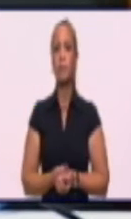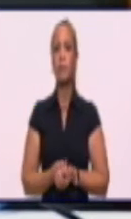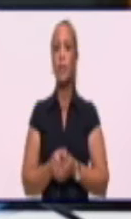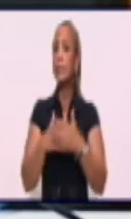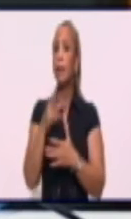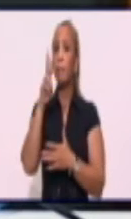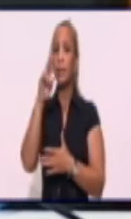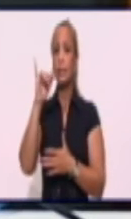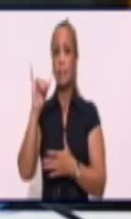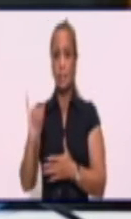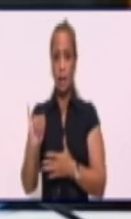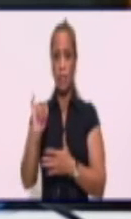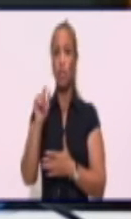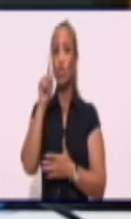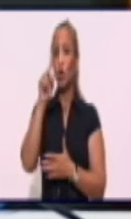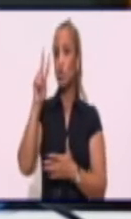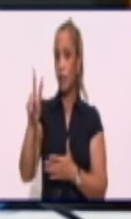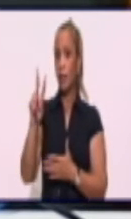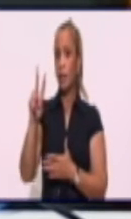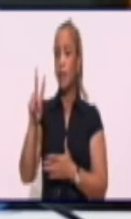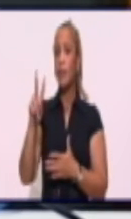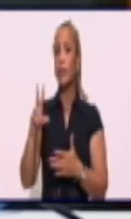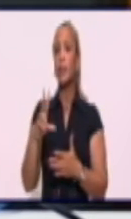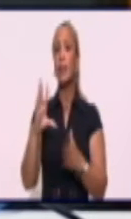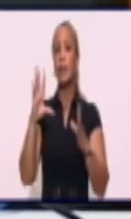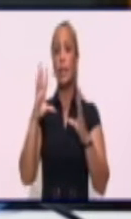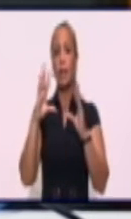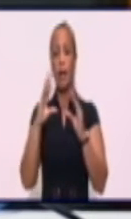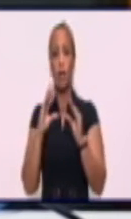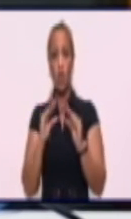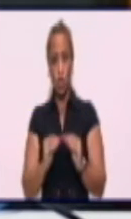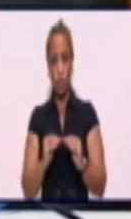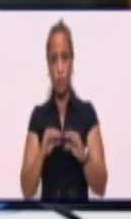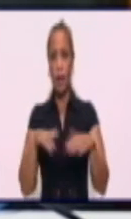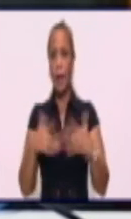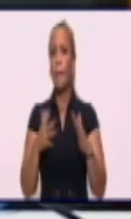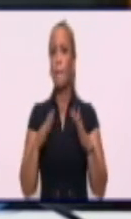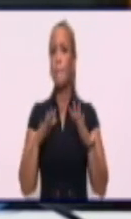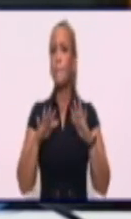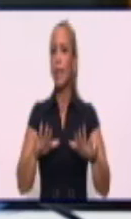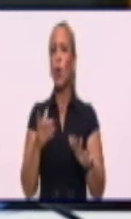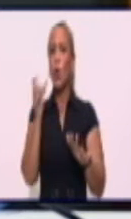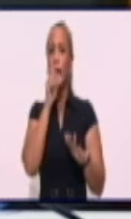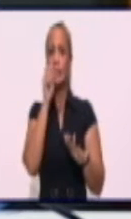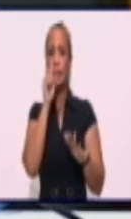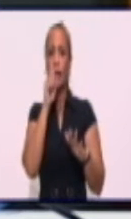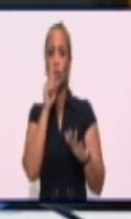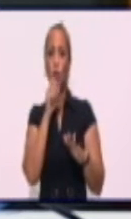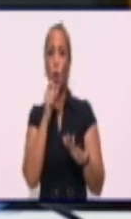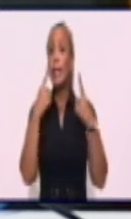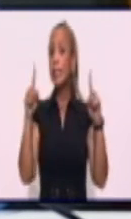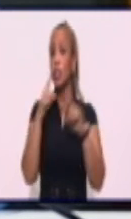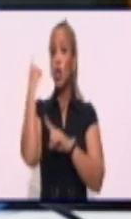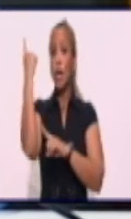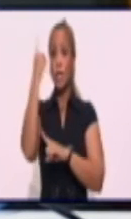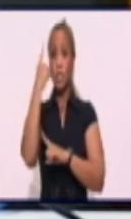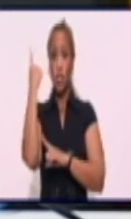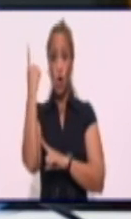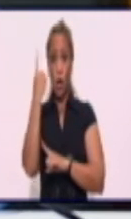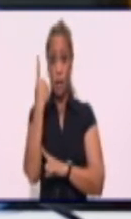las 12 de la noche estaremos esperando el 26 con aplauso y cantando el himno nacional en todas